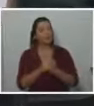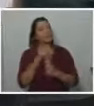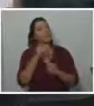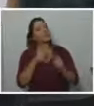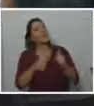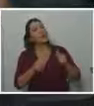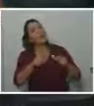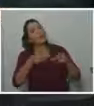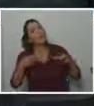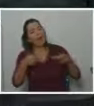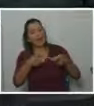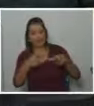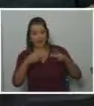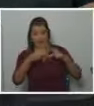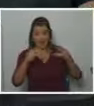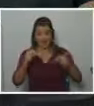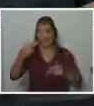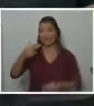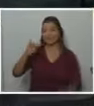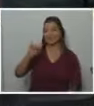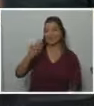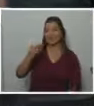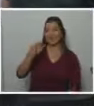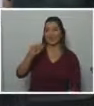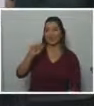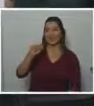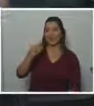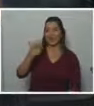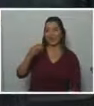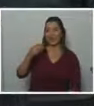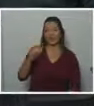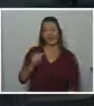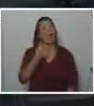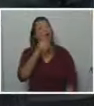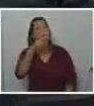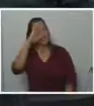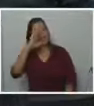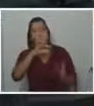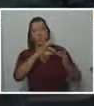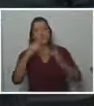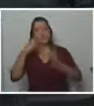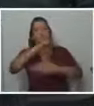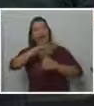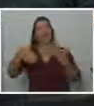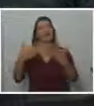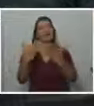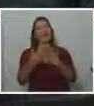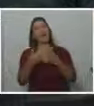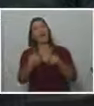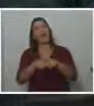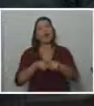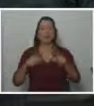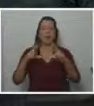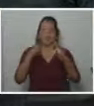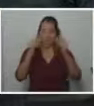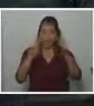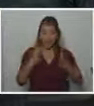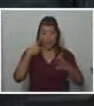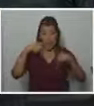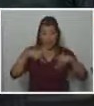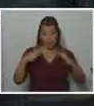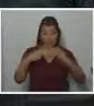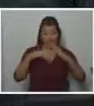Nicaragua? Chinandega. Chinandega, allá está tu mamá. Sí. Bueno, un saludo muy especial para todos nuestros hermanos nicaragüenses y para la gente de Chinandega. Vamos a